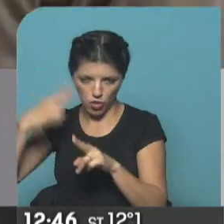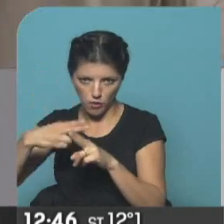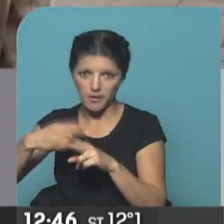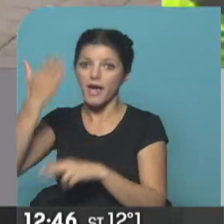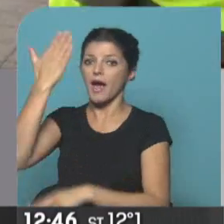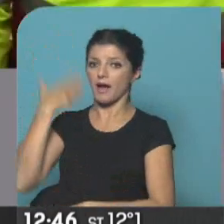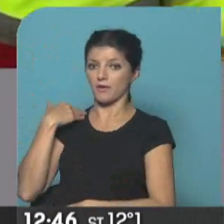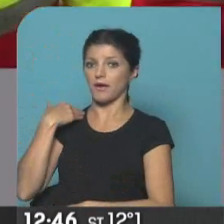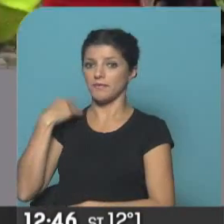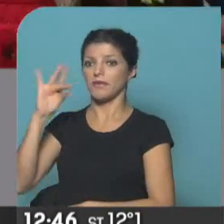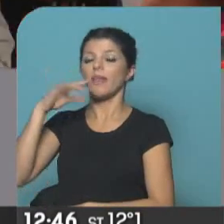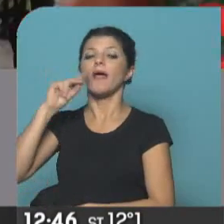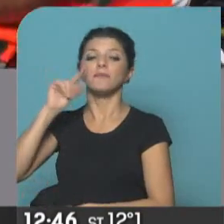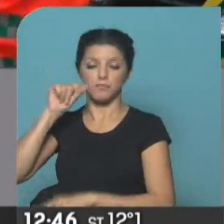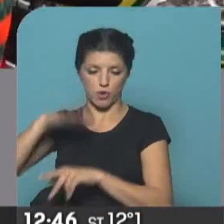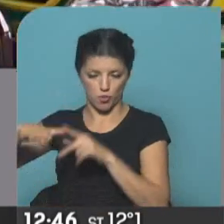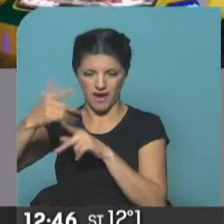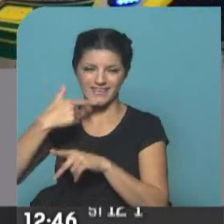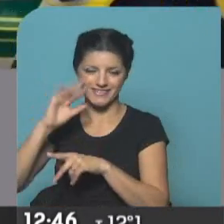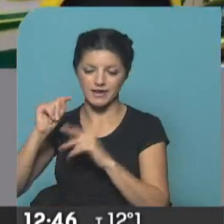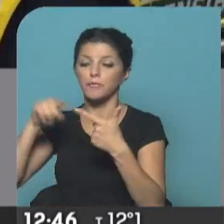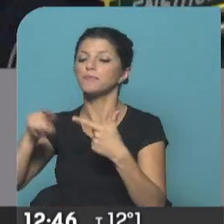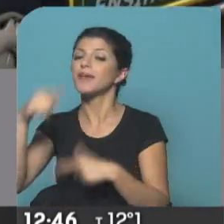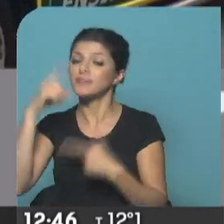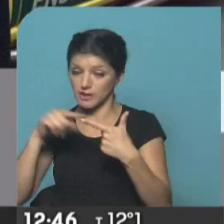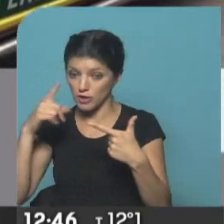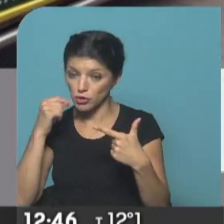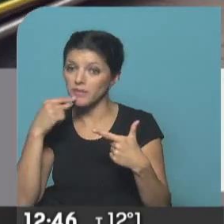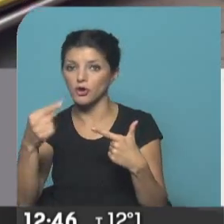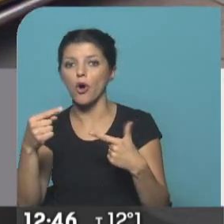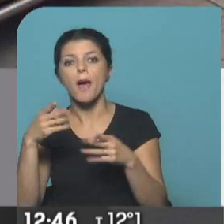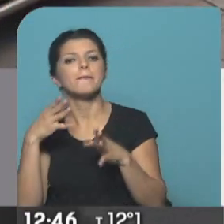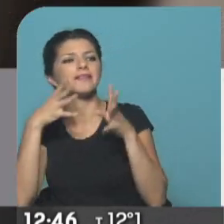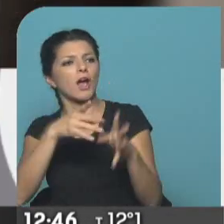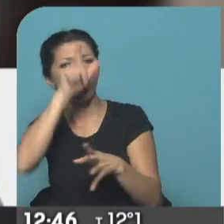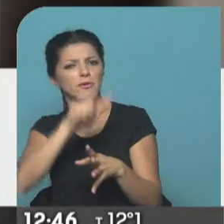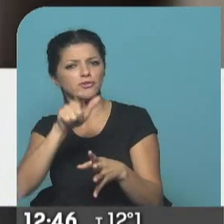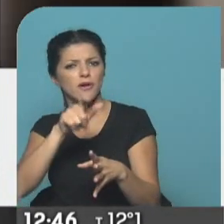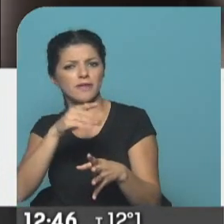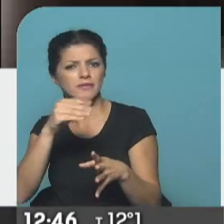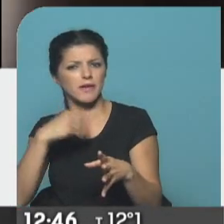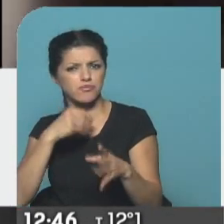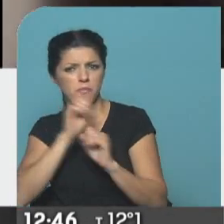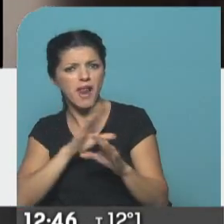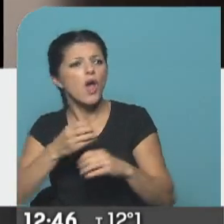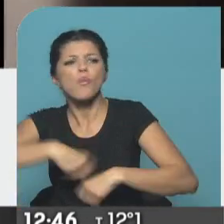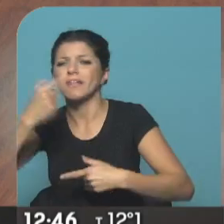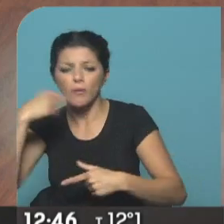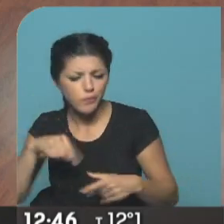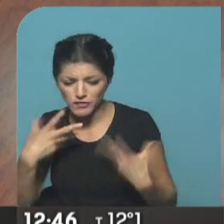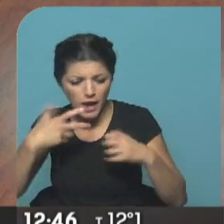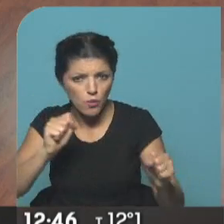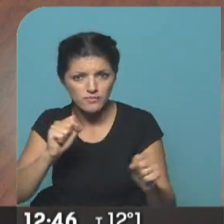antes se llamaba Davik por la ciudad siria, dijo, bueno, para atacar a los infieles, a los cruzados, usen lo que tengan a mano. No es necesario que